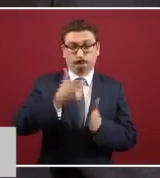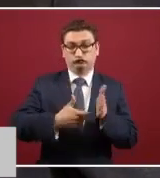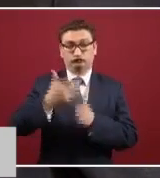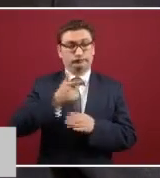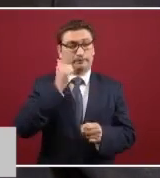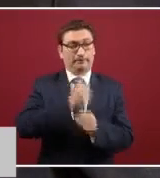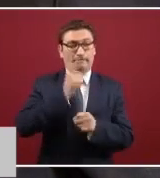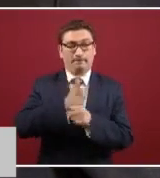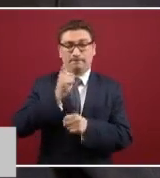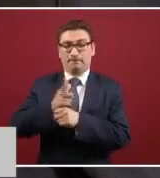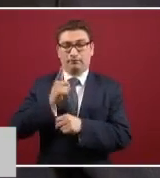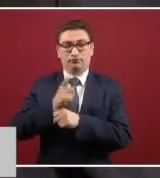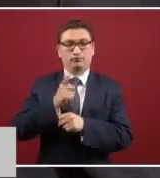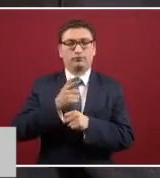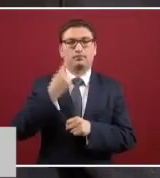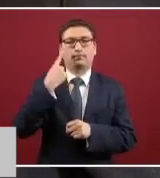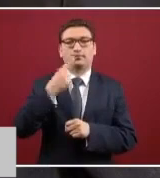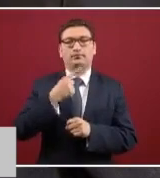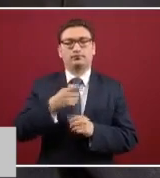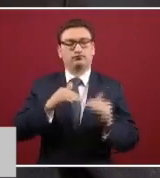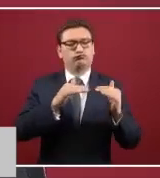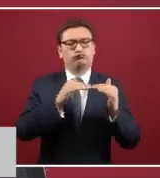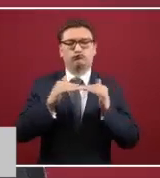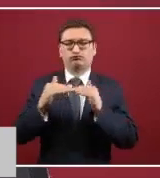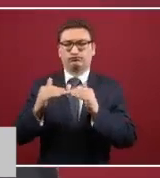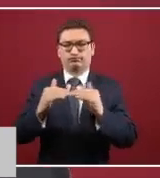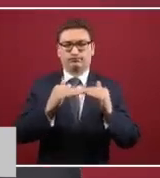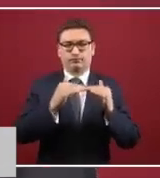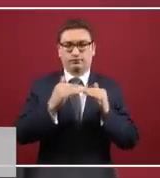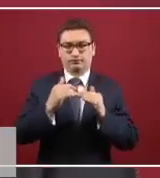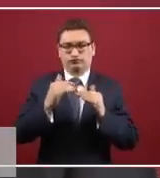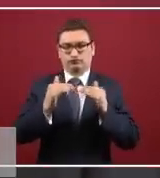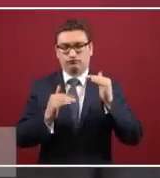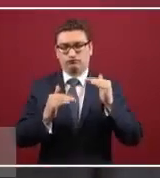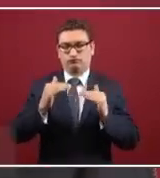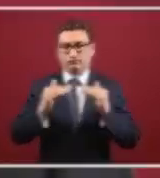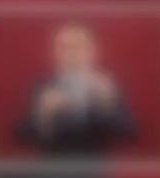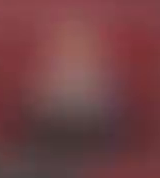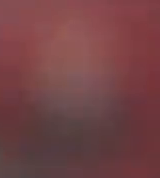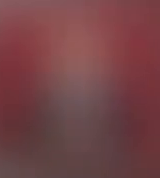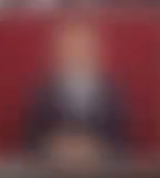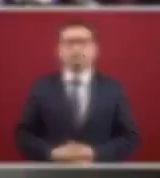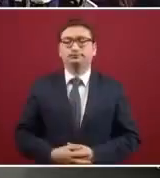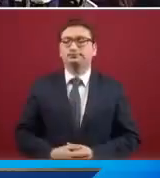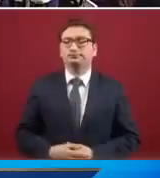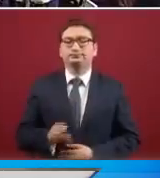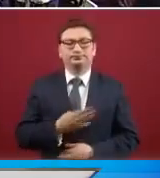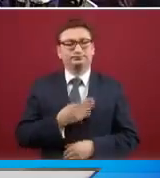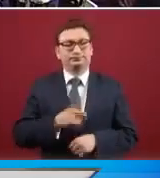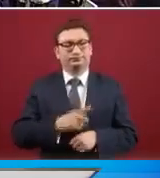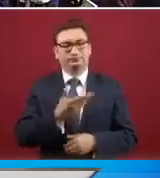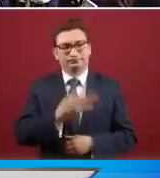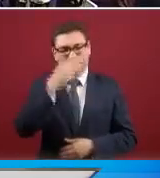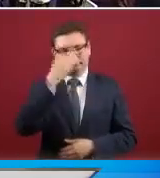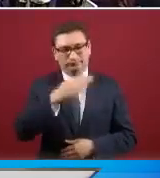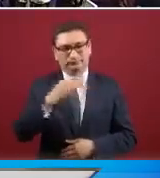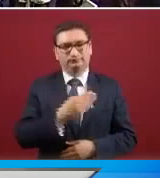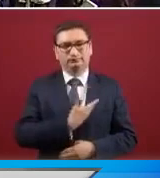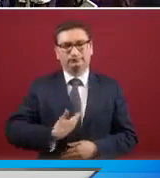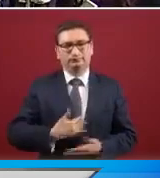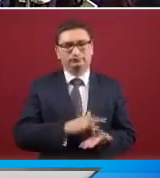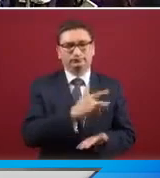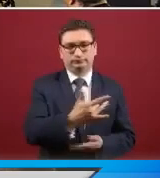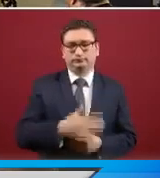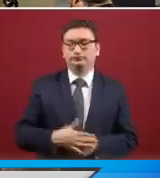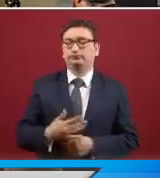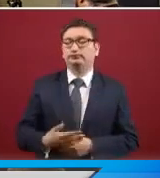Estará con los padres de la guardería ABC en septiembre para la segunda reunión en Sonora. Precios de las gasolinas y